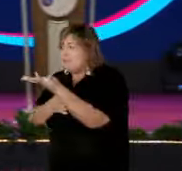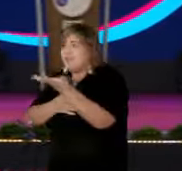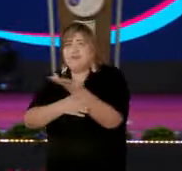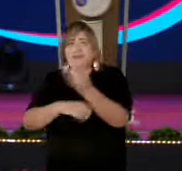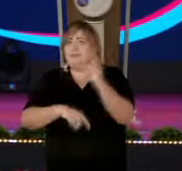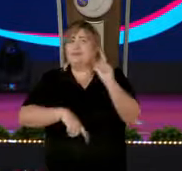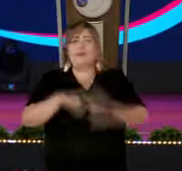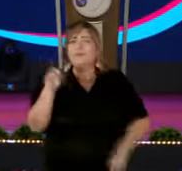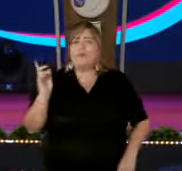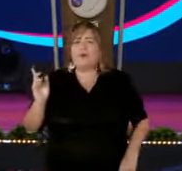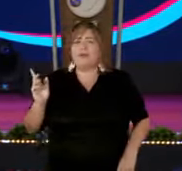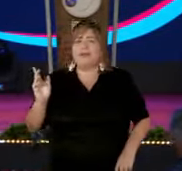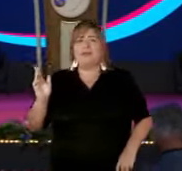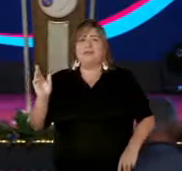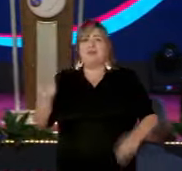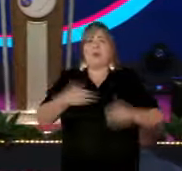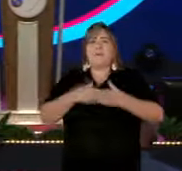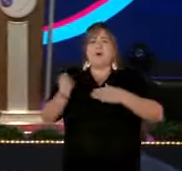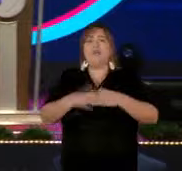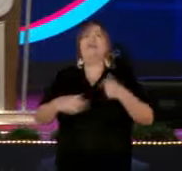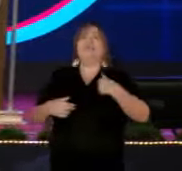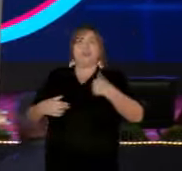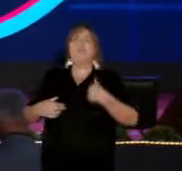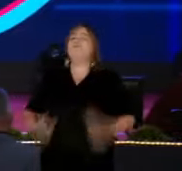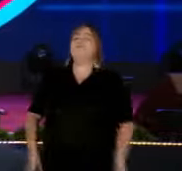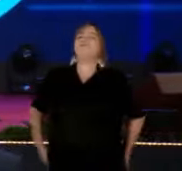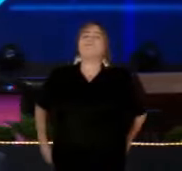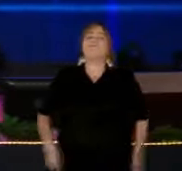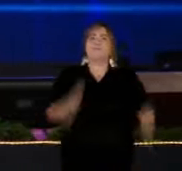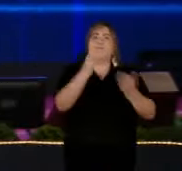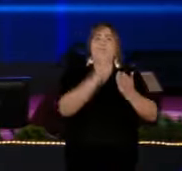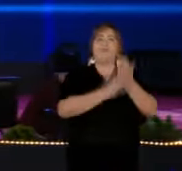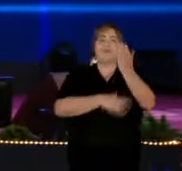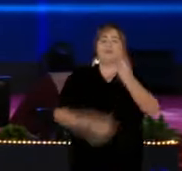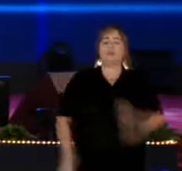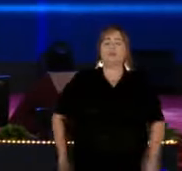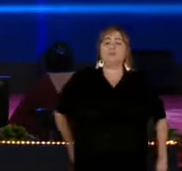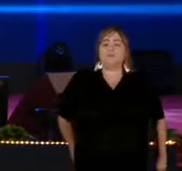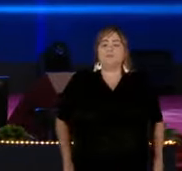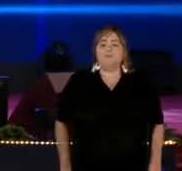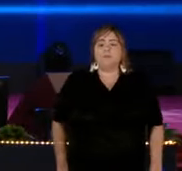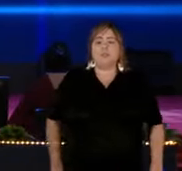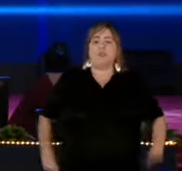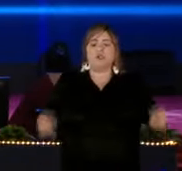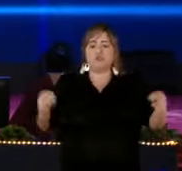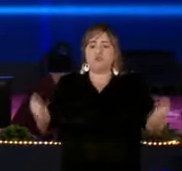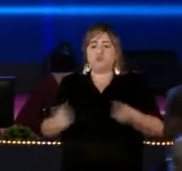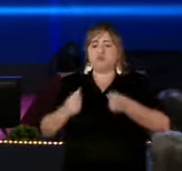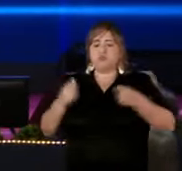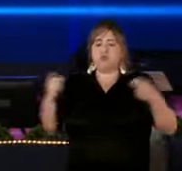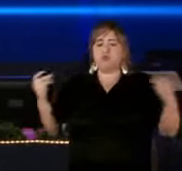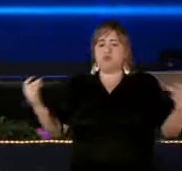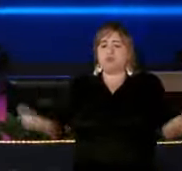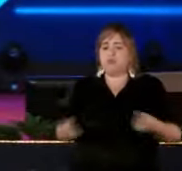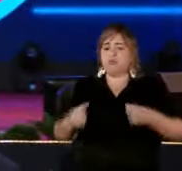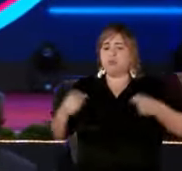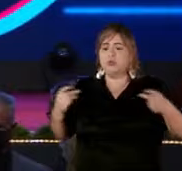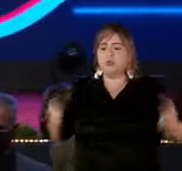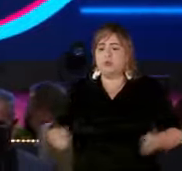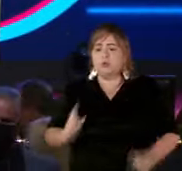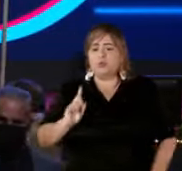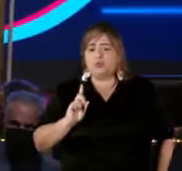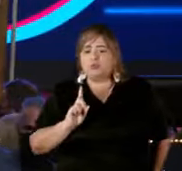vamos a atravesar, lo vamos a atravesar, lo vamos a atravesar. Oh gloria, lo vamos a atravesar, lo vamos a